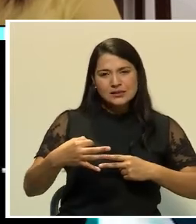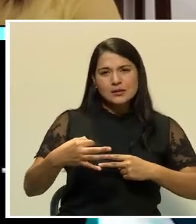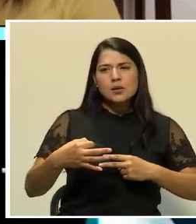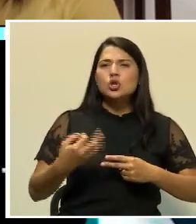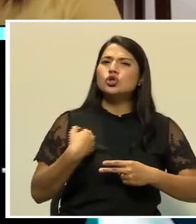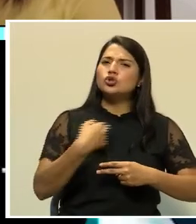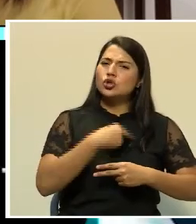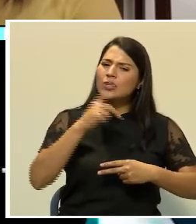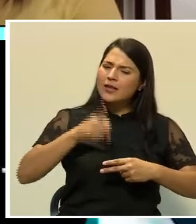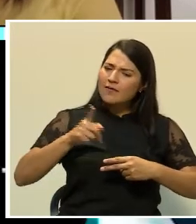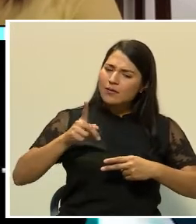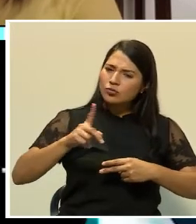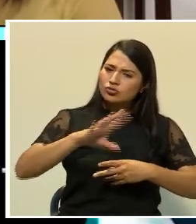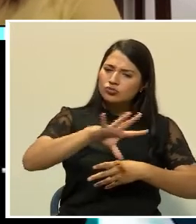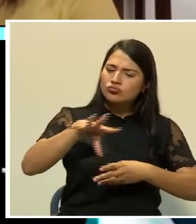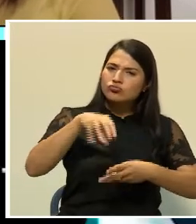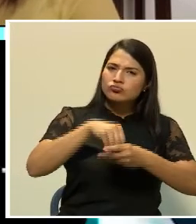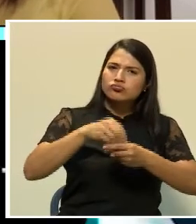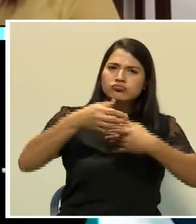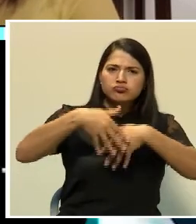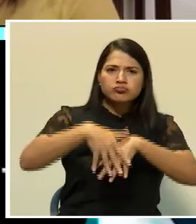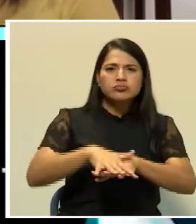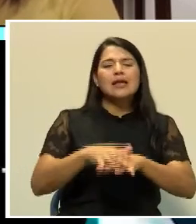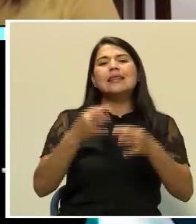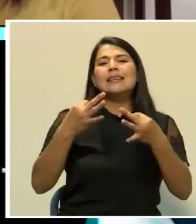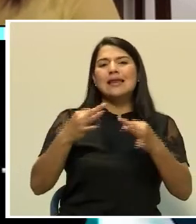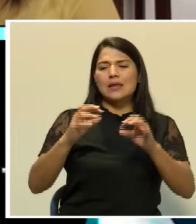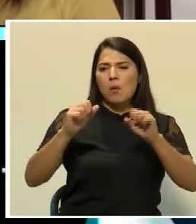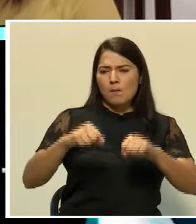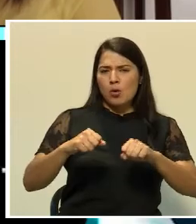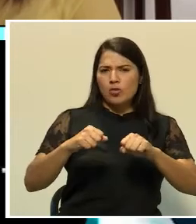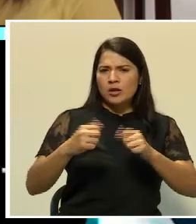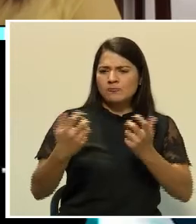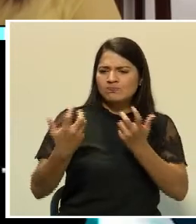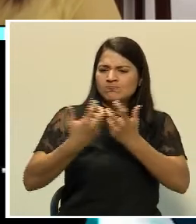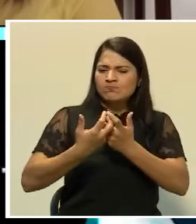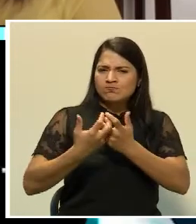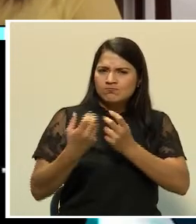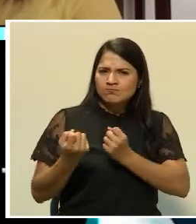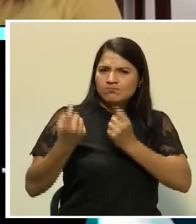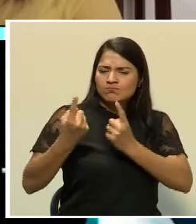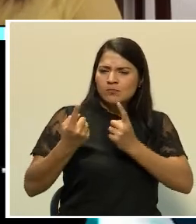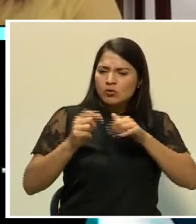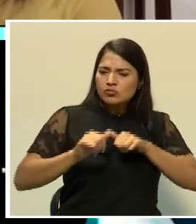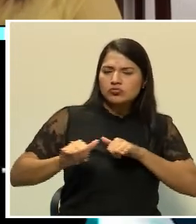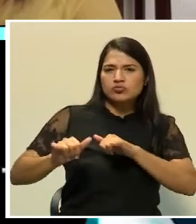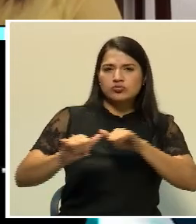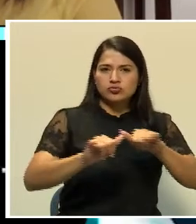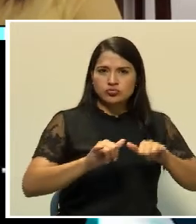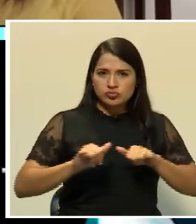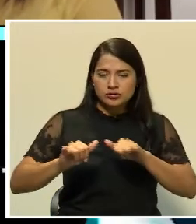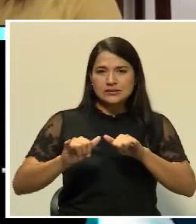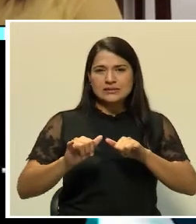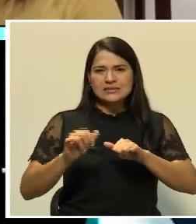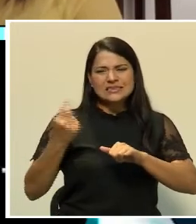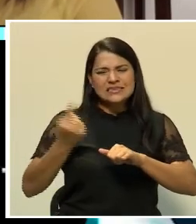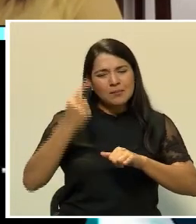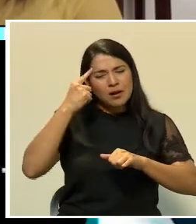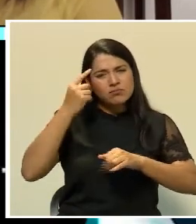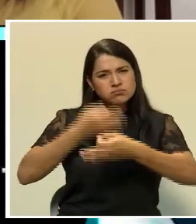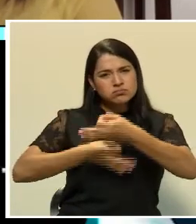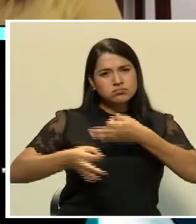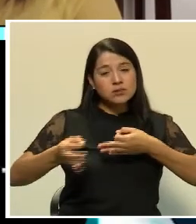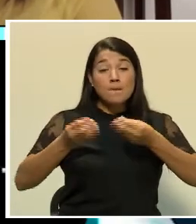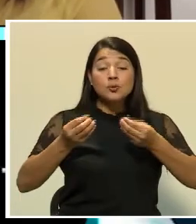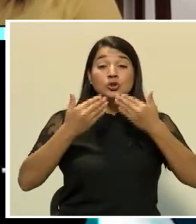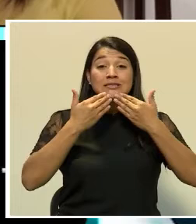cuenta, seamos inclusivos, tratemos de confraternizar, seamos empáticos, pongámonos en el lugar del otro.